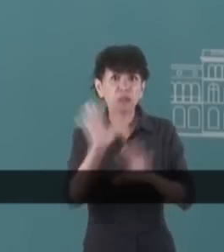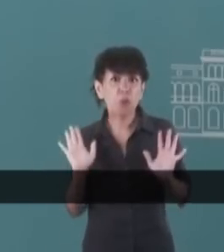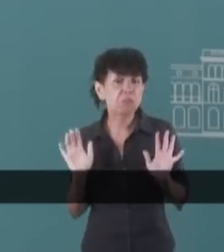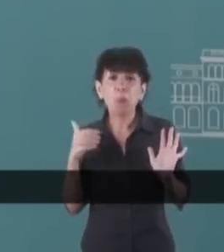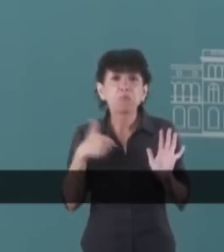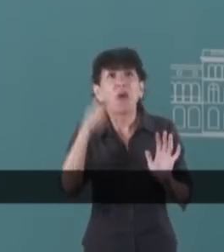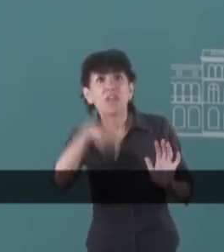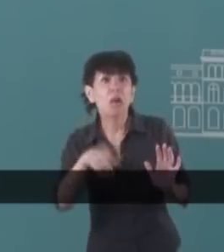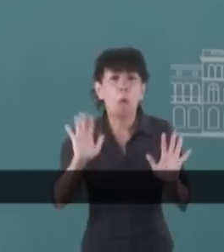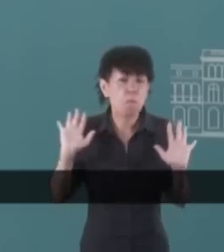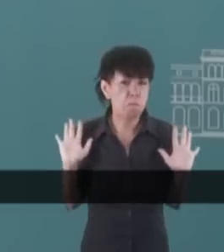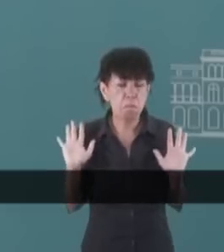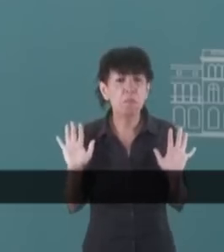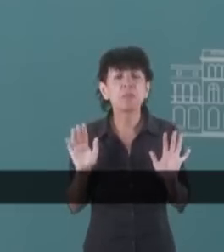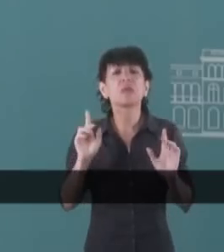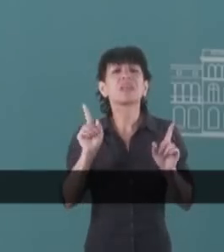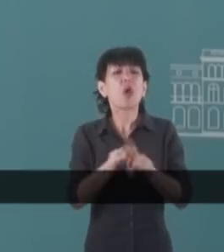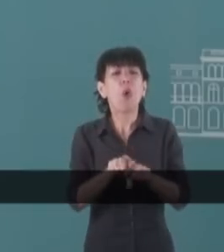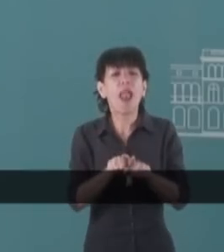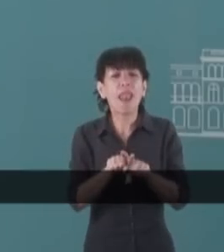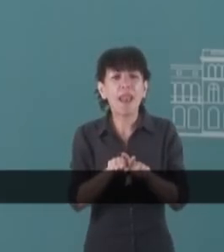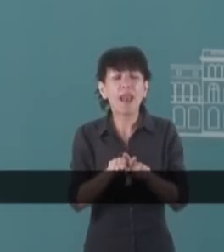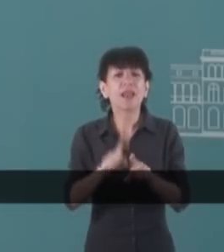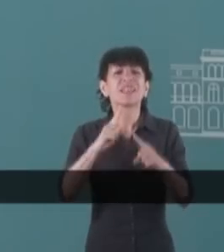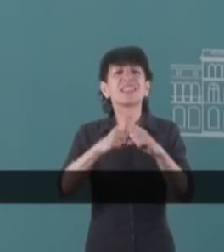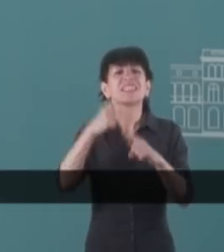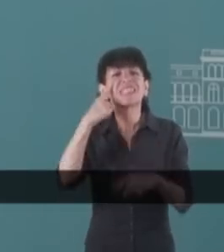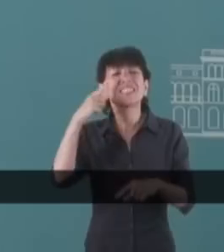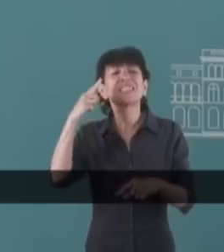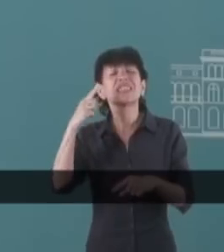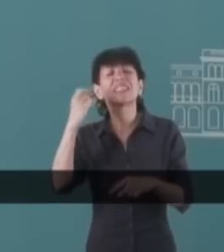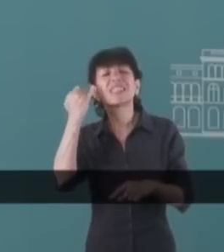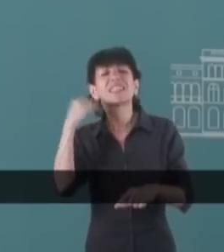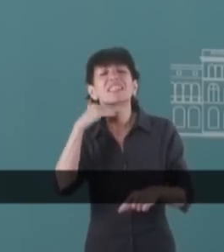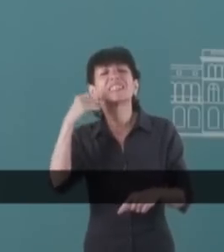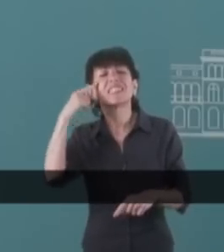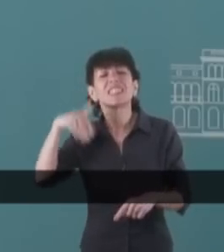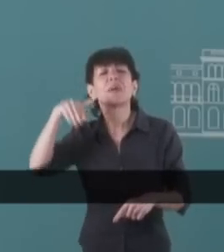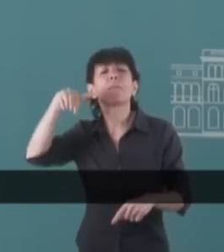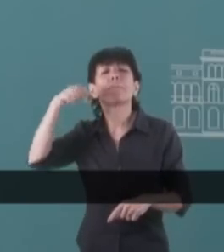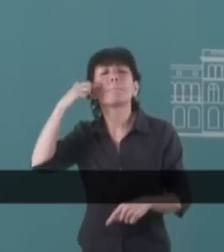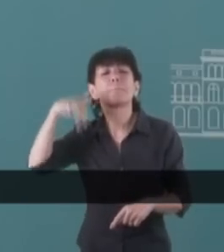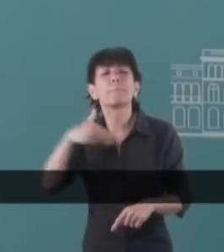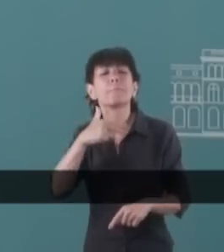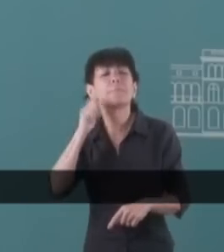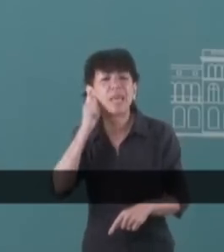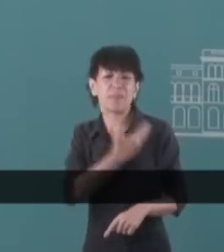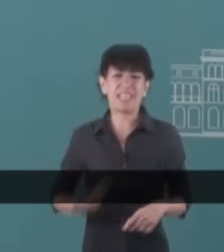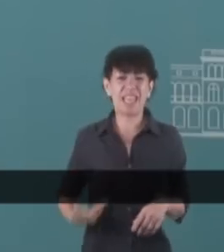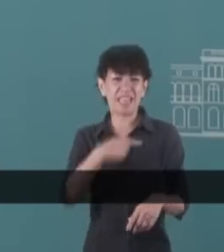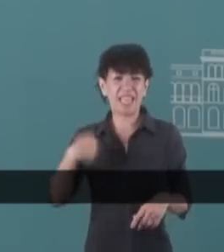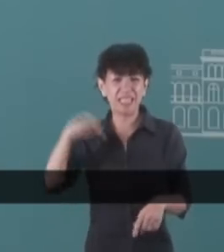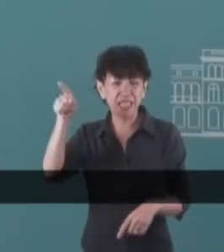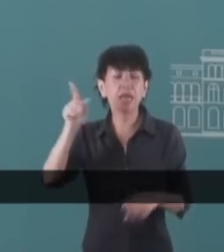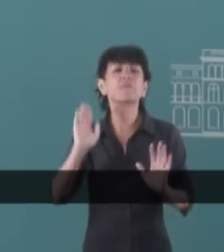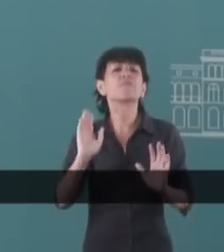expectativas. Lo mismo con Xi Jinping, porque tenemos una relación bilateral muy importante y porque además la